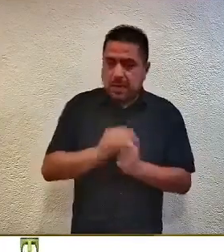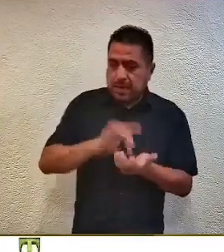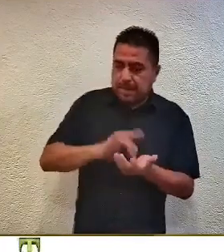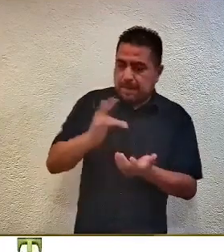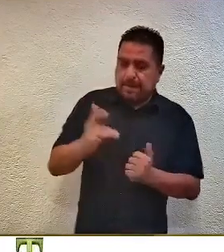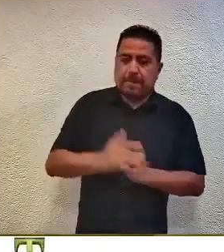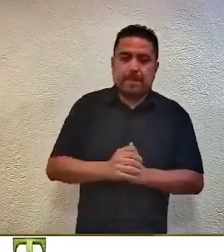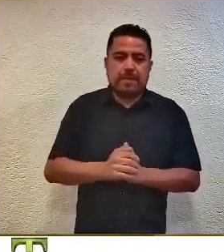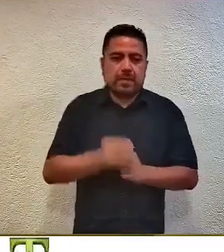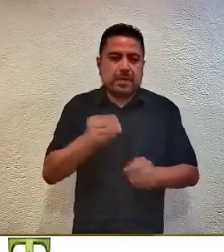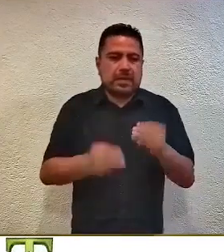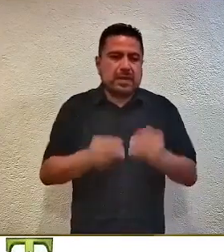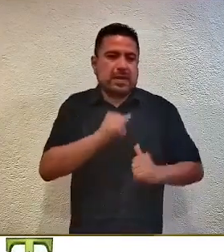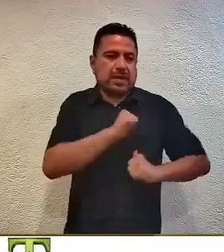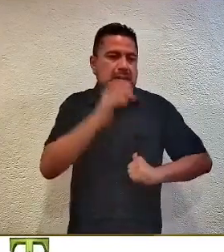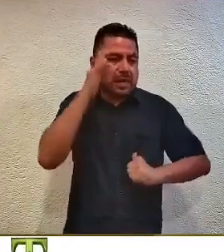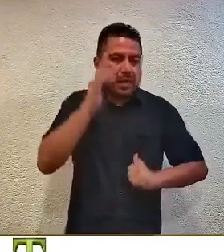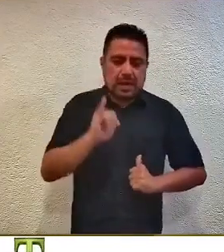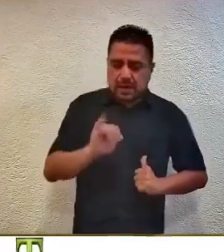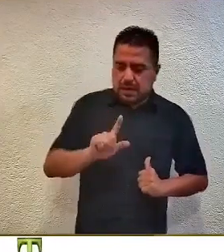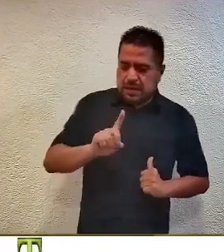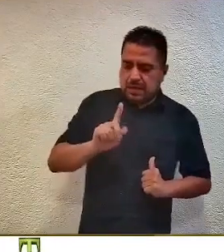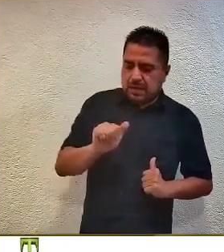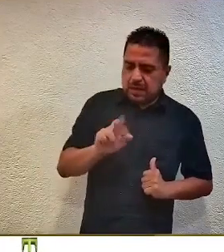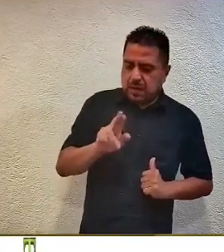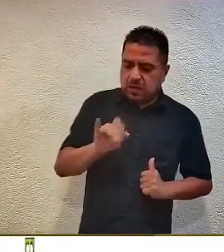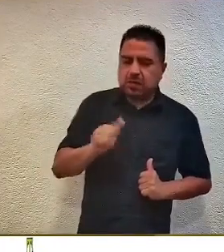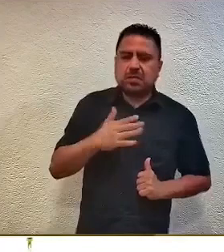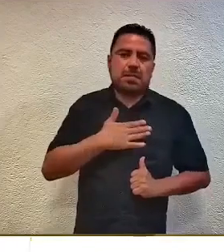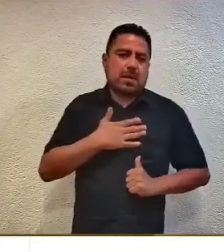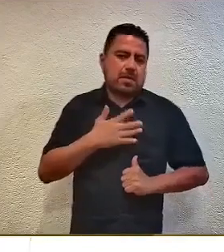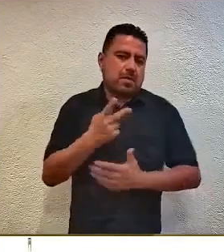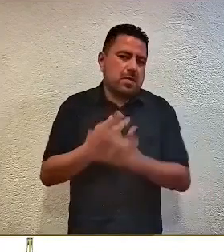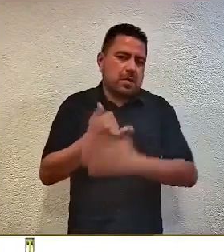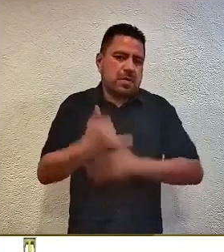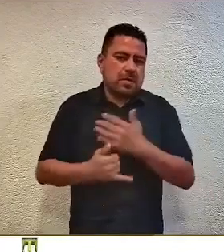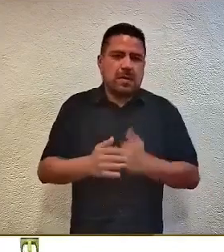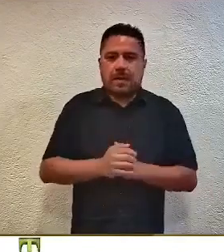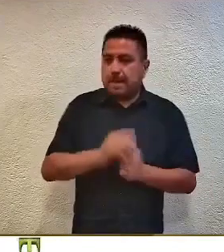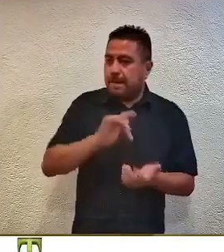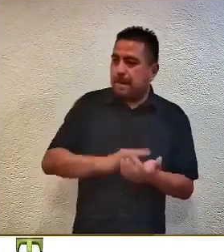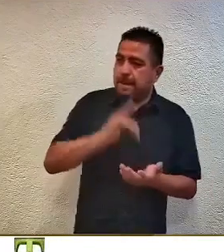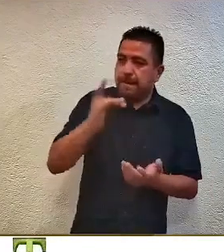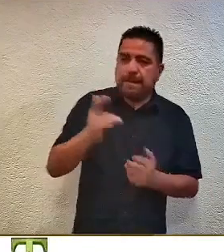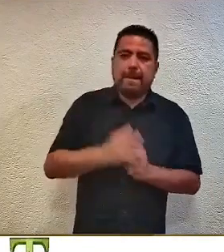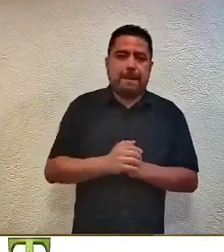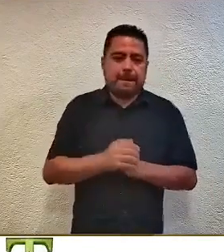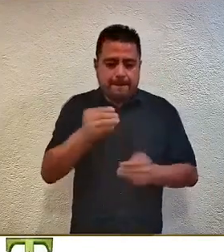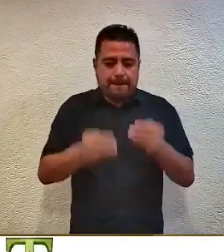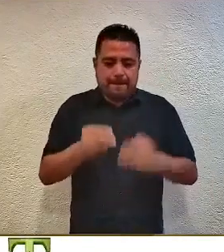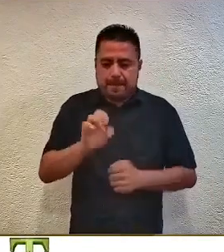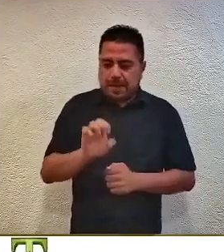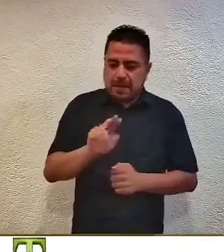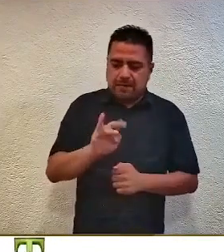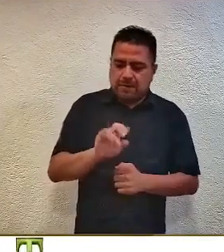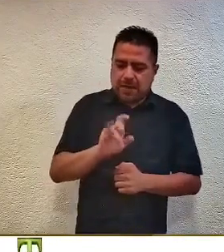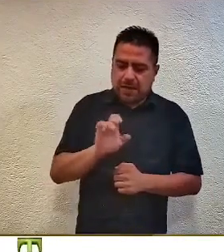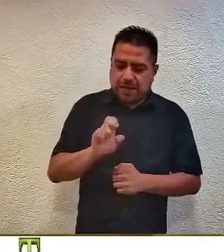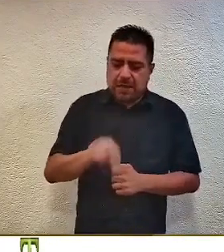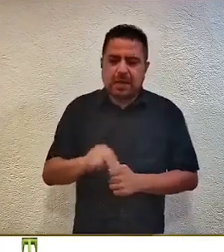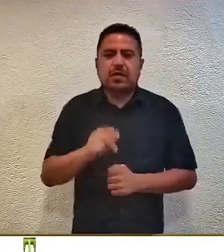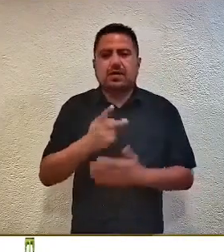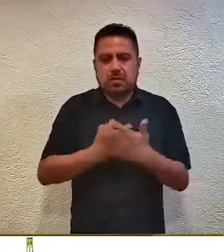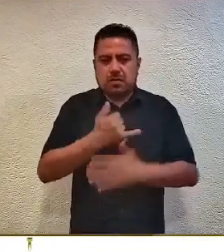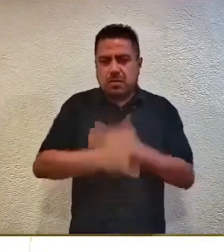magistrada. Magistrada ponente Hilda Rosa Delgado Brito. Es mi proyecto. Gracias, magistrada. Magistrada Evelyn Rodríguez Chinol. A favor